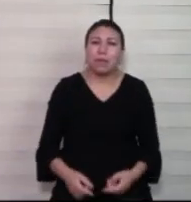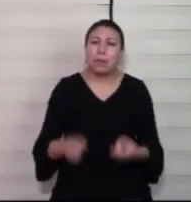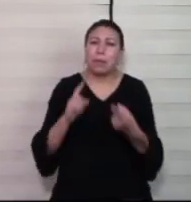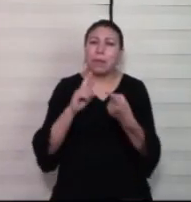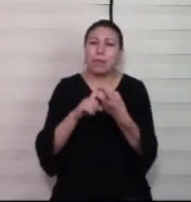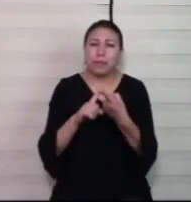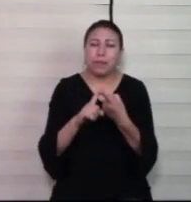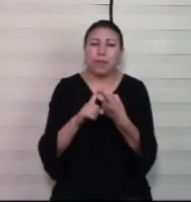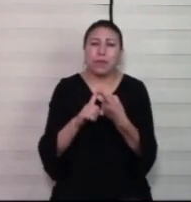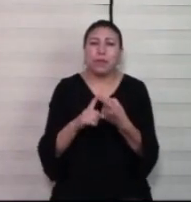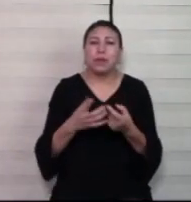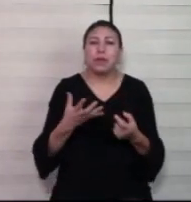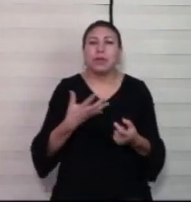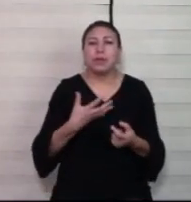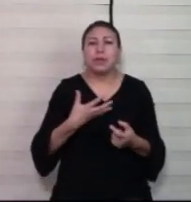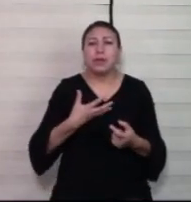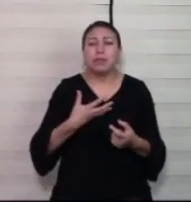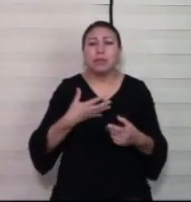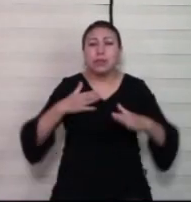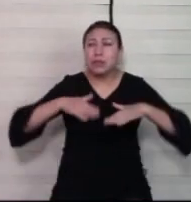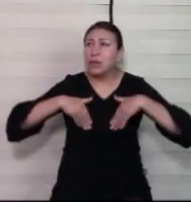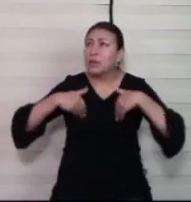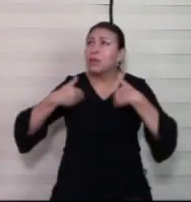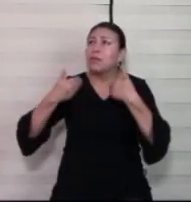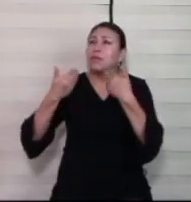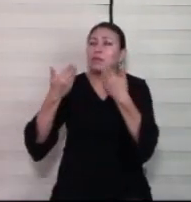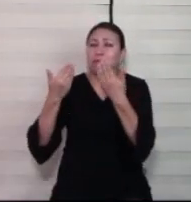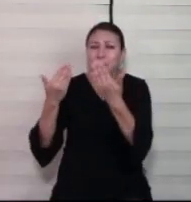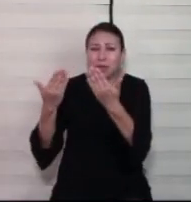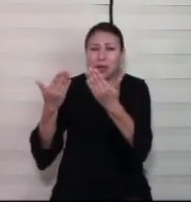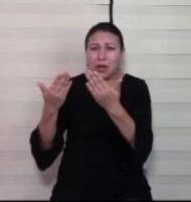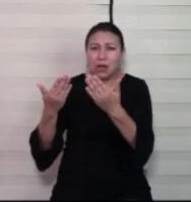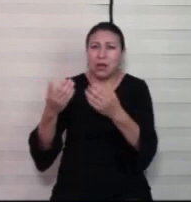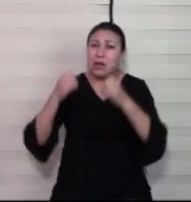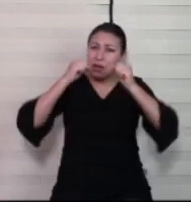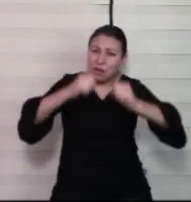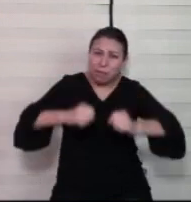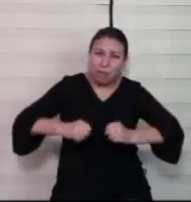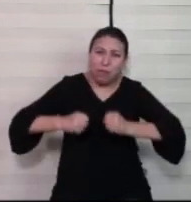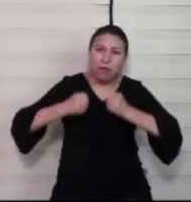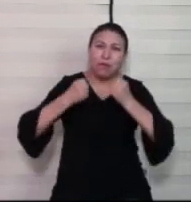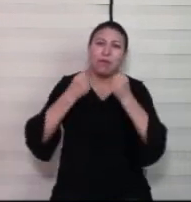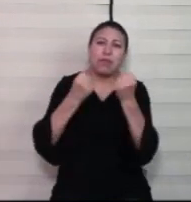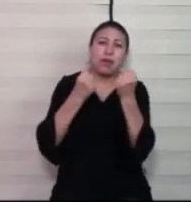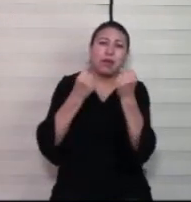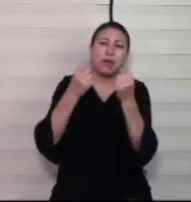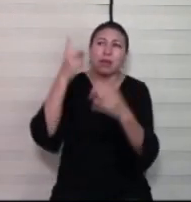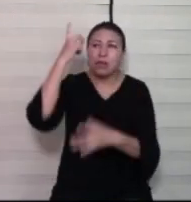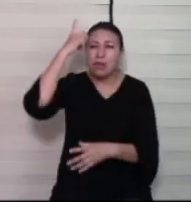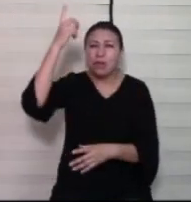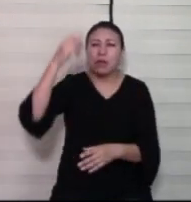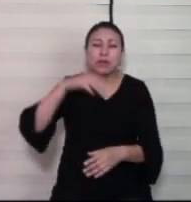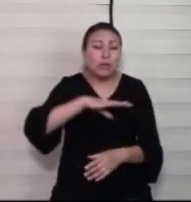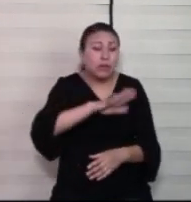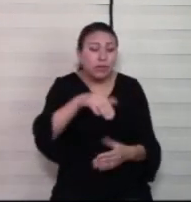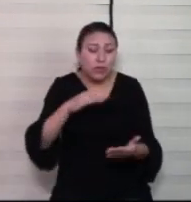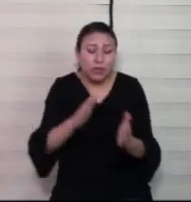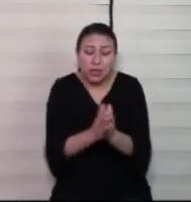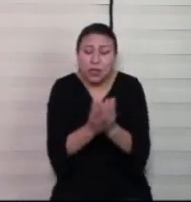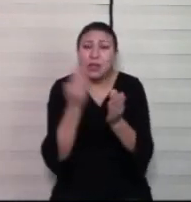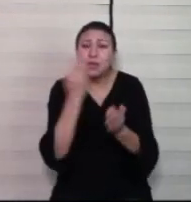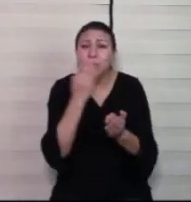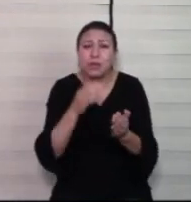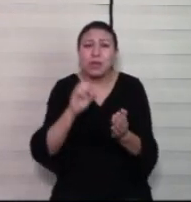lugar, tenemos que confiar en la potencia de Dios. Busquen el Salmo 121,